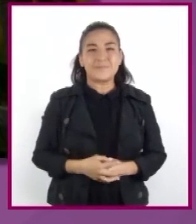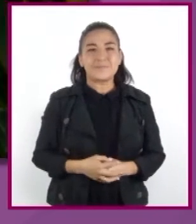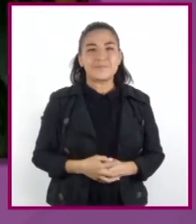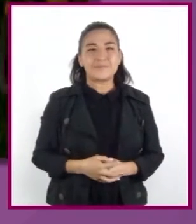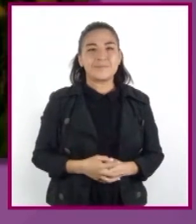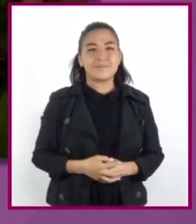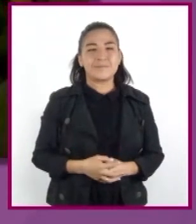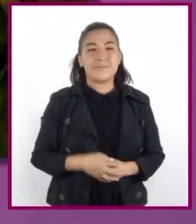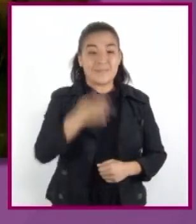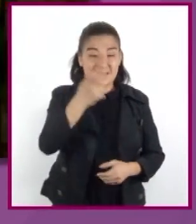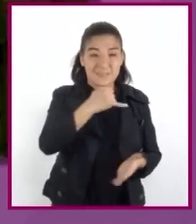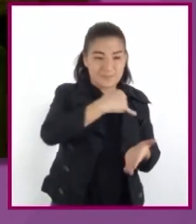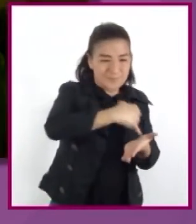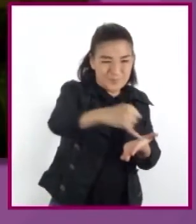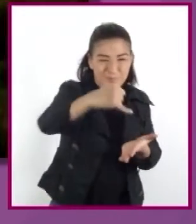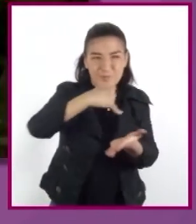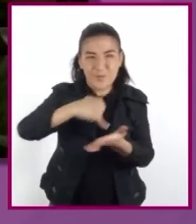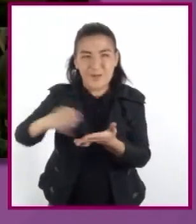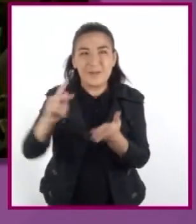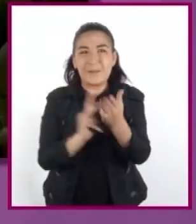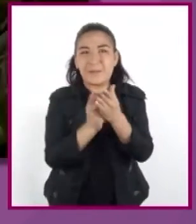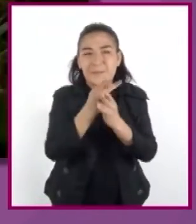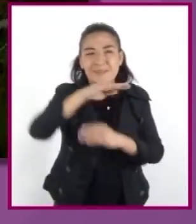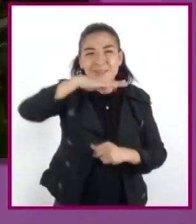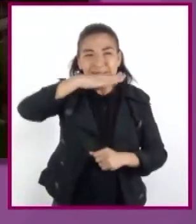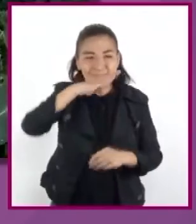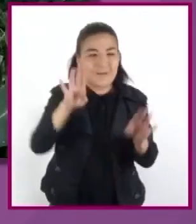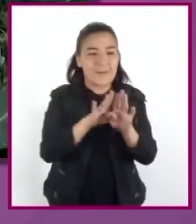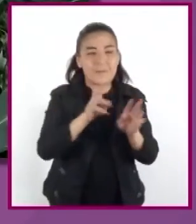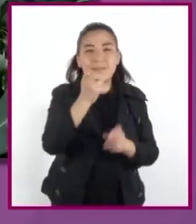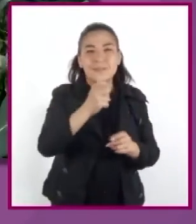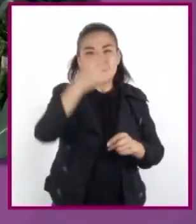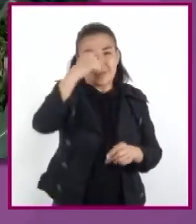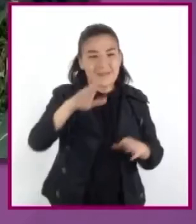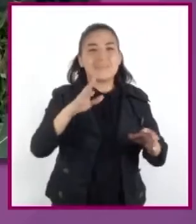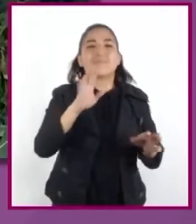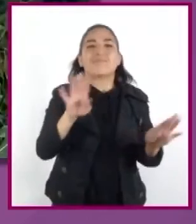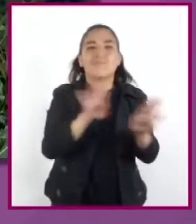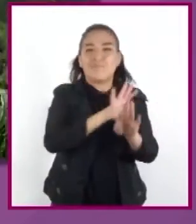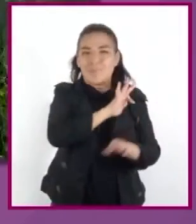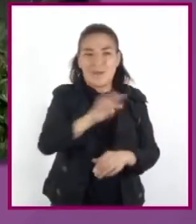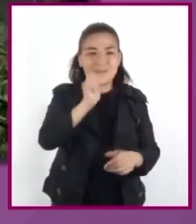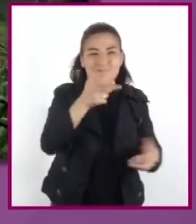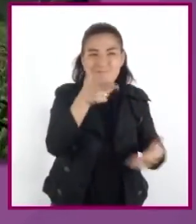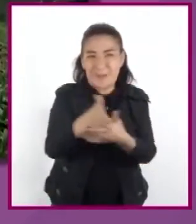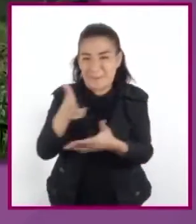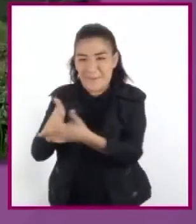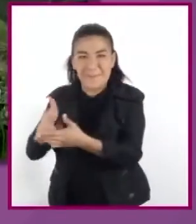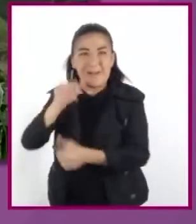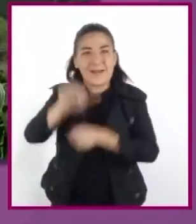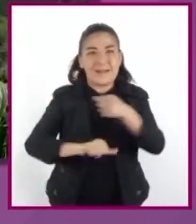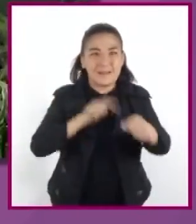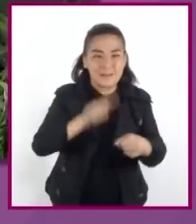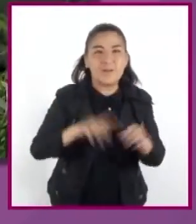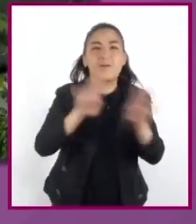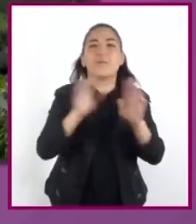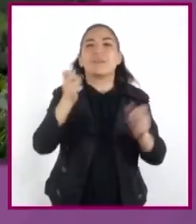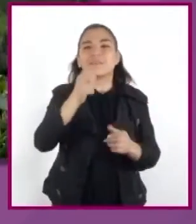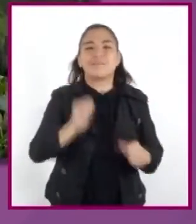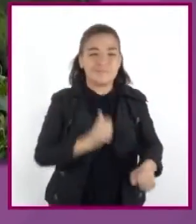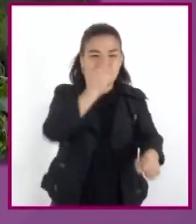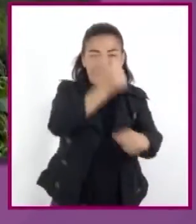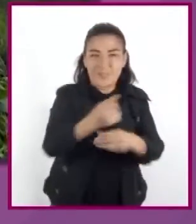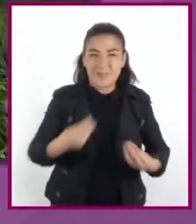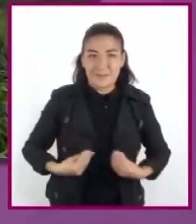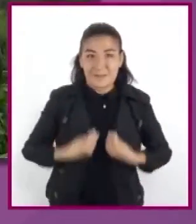El cultivo del maíz hizo posible la multiplicación de los caceríos y aldeas, así como el crecimiento poblacional